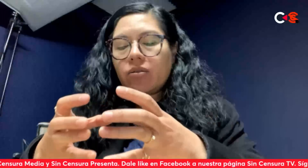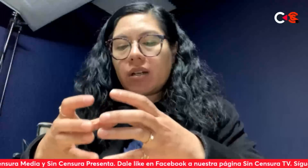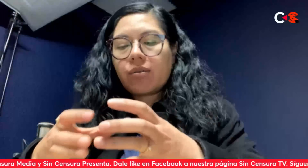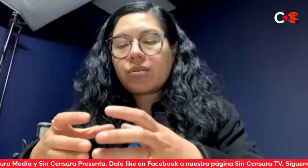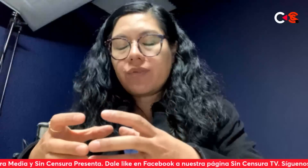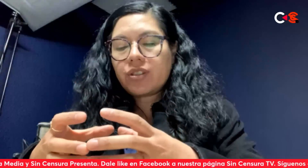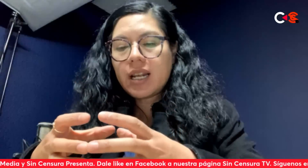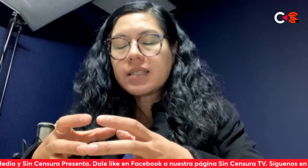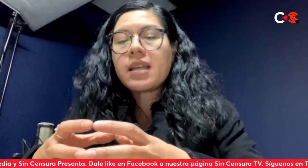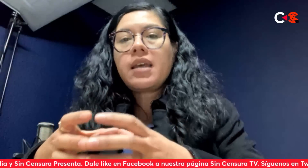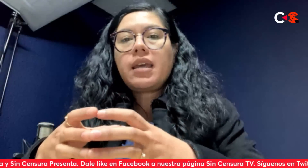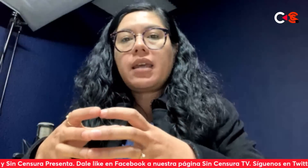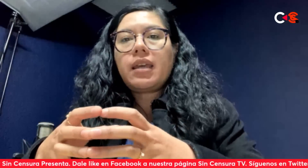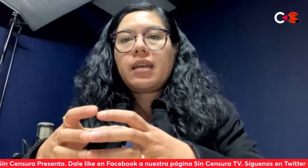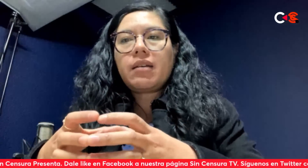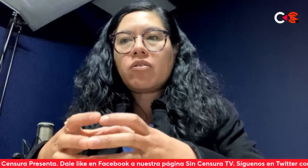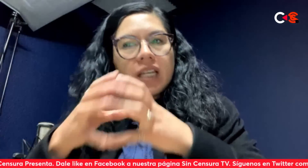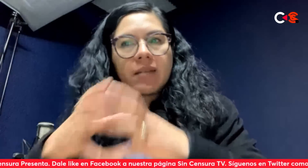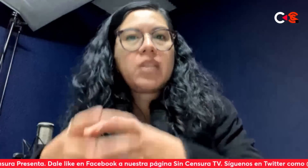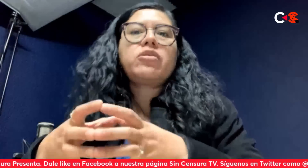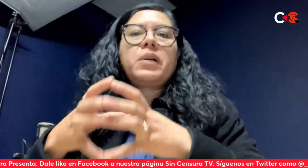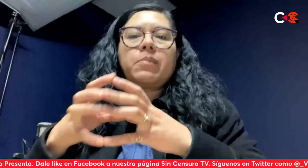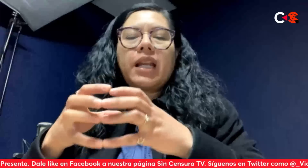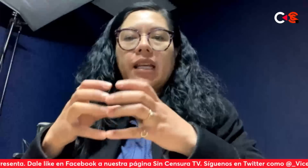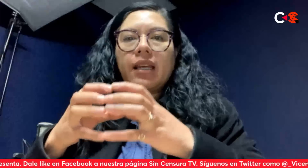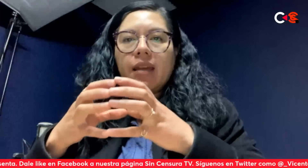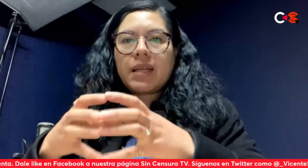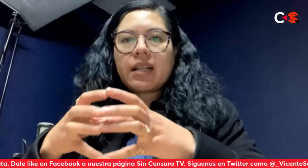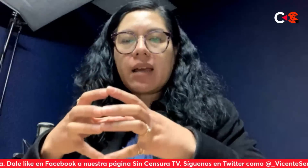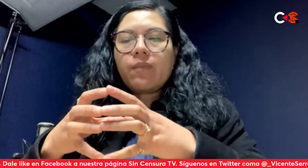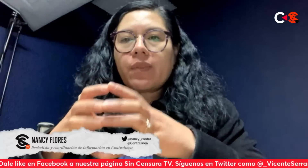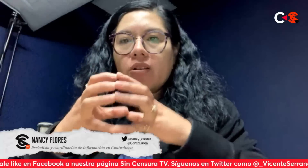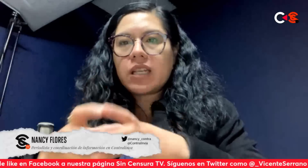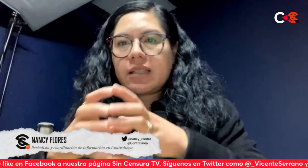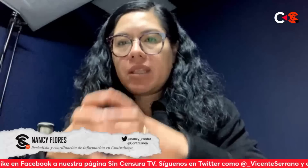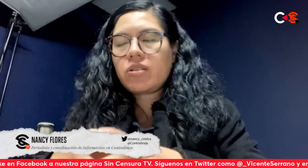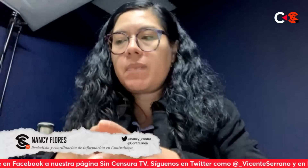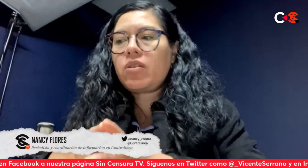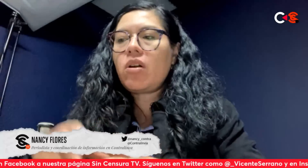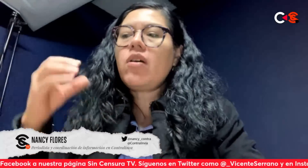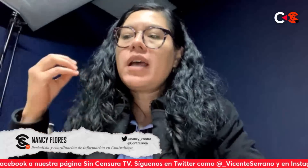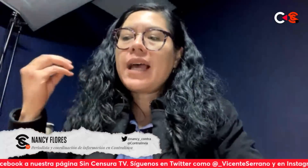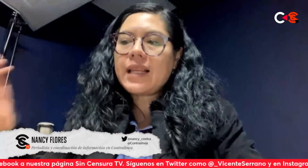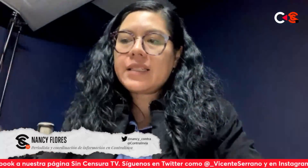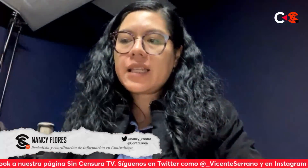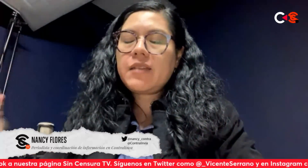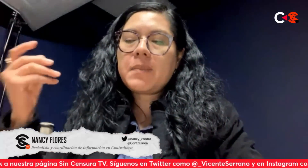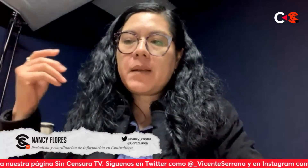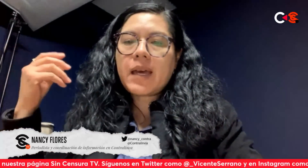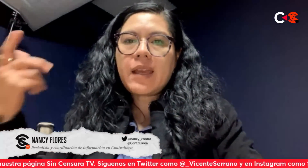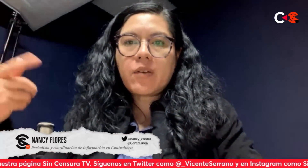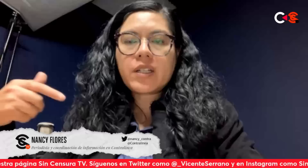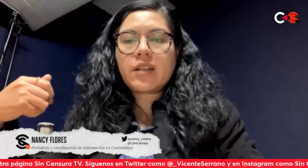de estos recursos fósiles, los yacimientos, pues, para que quede más claro, los yacimientos de petróleo a la